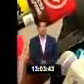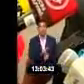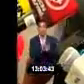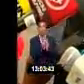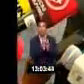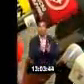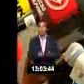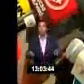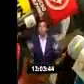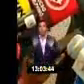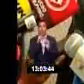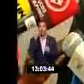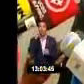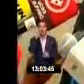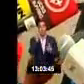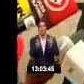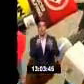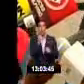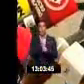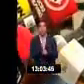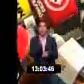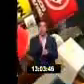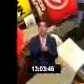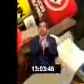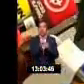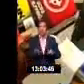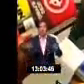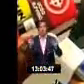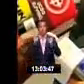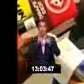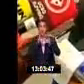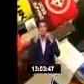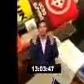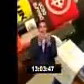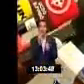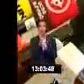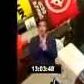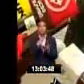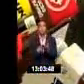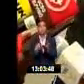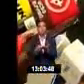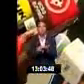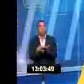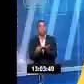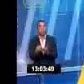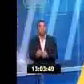muy importante para los trabajadores y creo que es importante que la Comisión de los Trabajadores discuta esto.